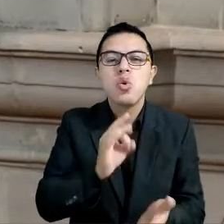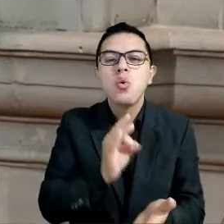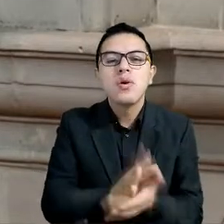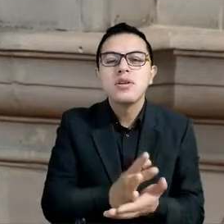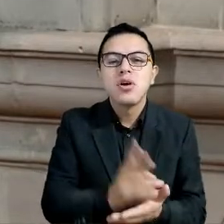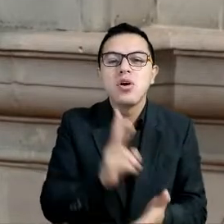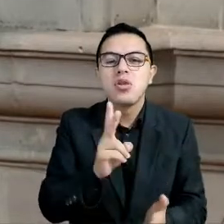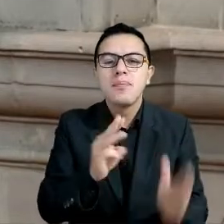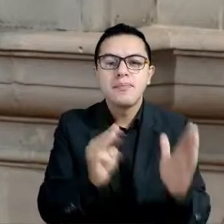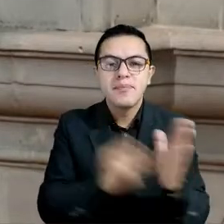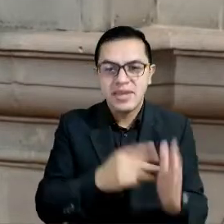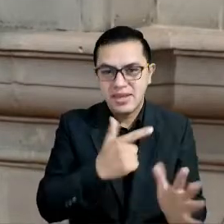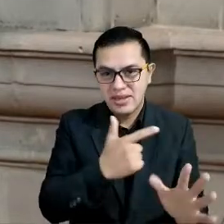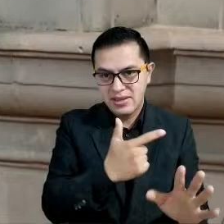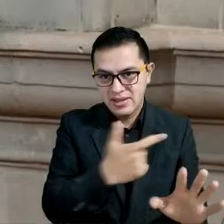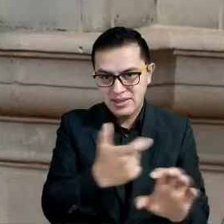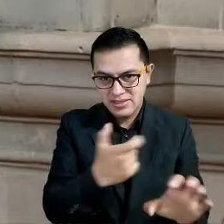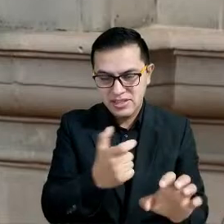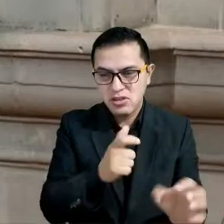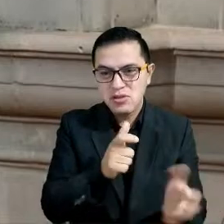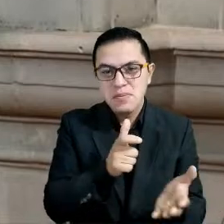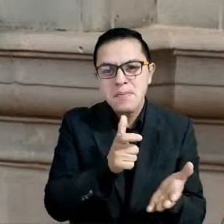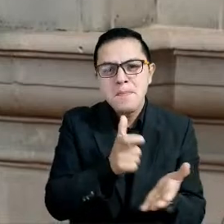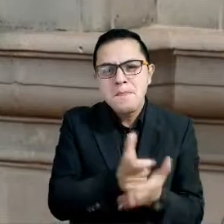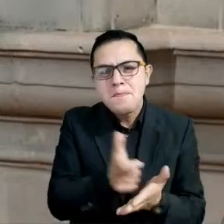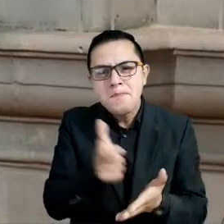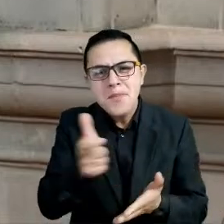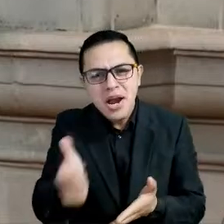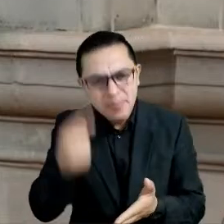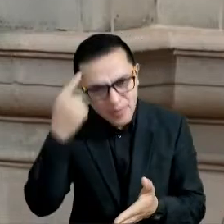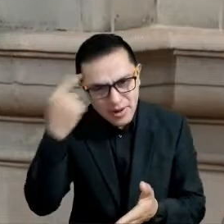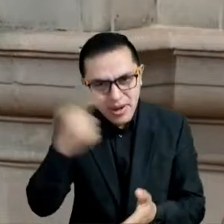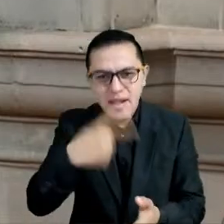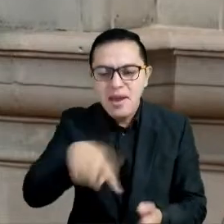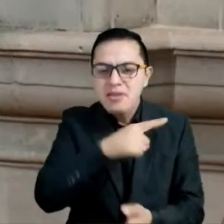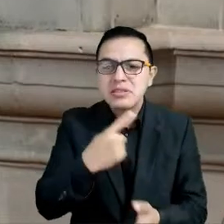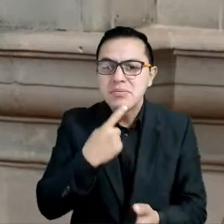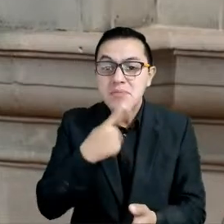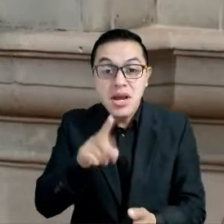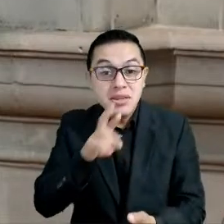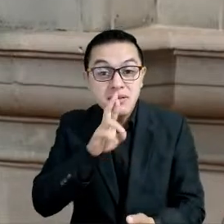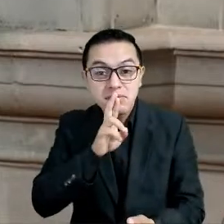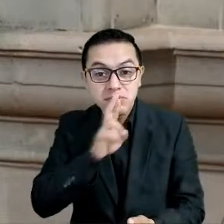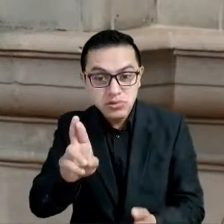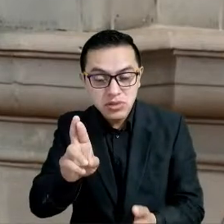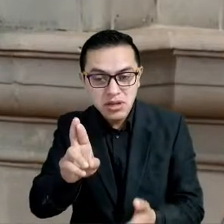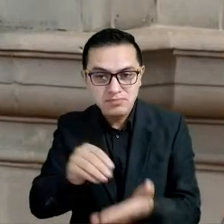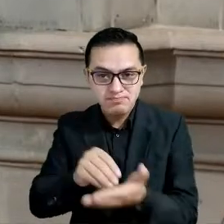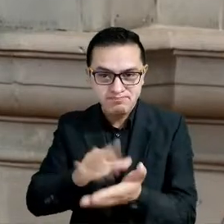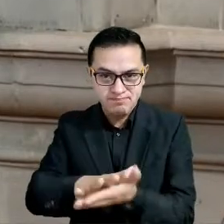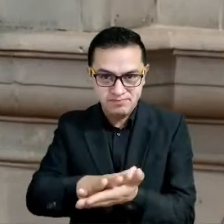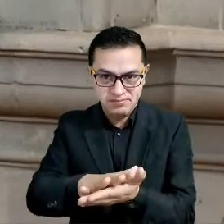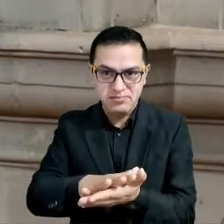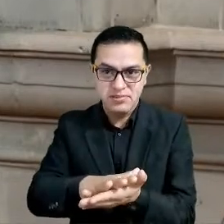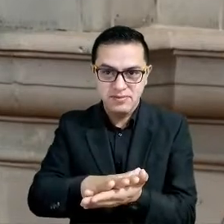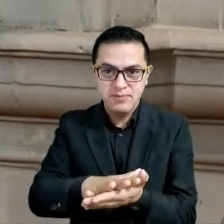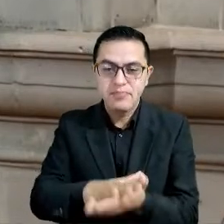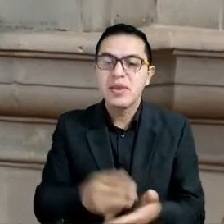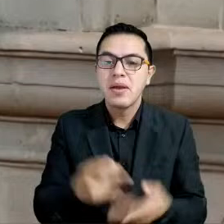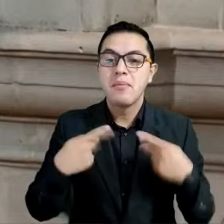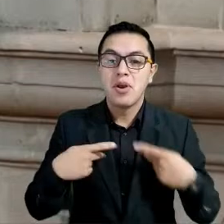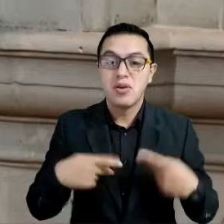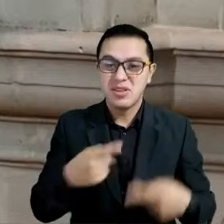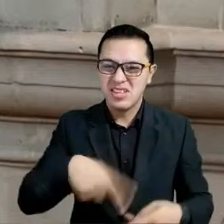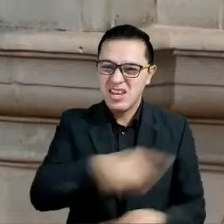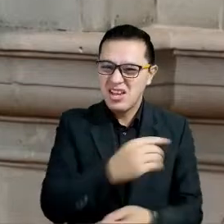sentencias en el Instituto de Función Registral. Esto es algo muy importante. Hay muchas personas que tienen sus sentencias de sus